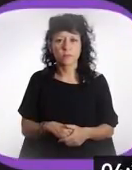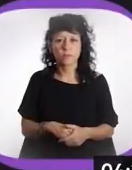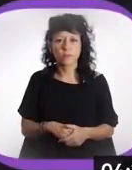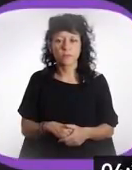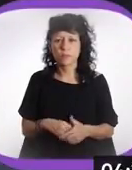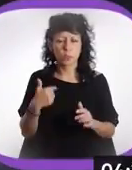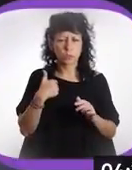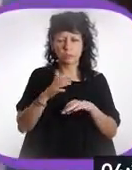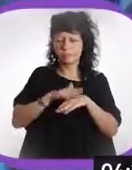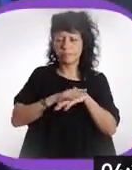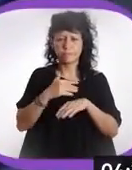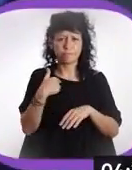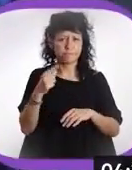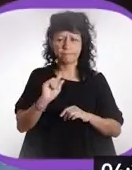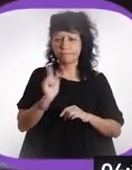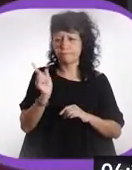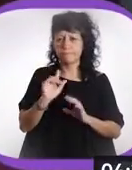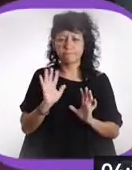Yo no fui.